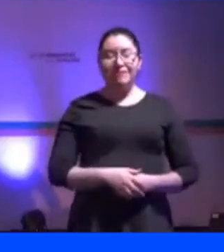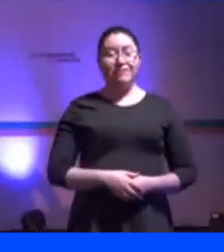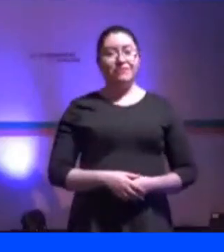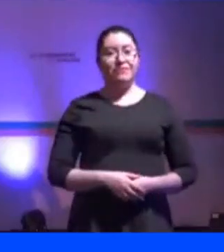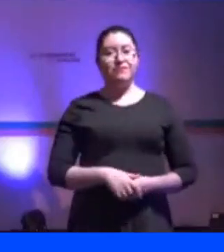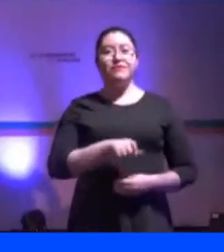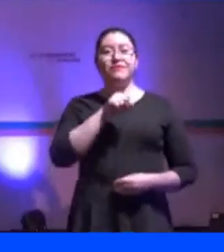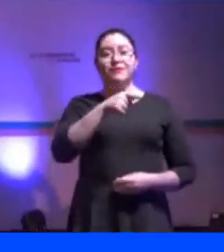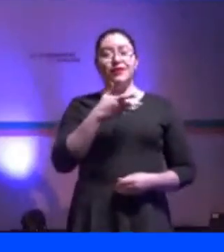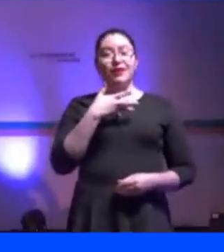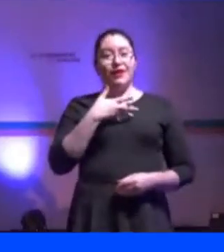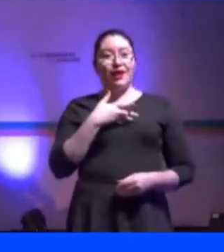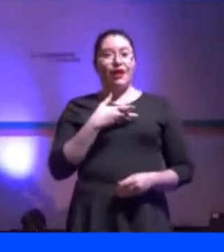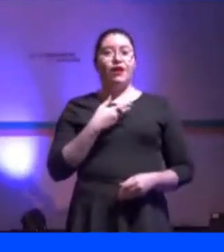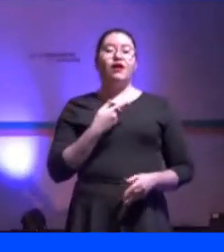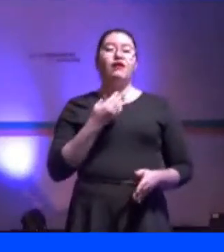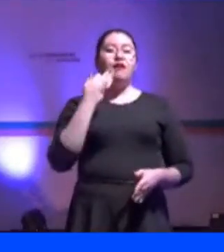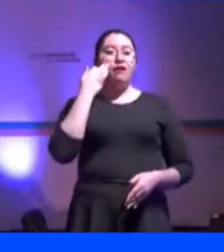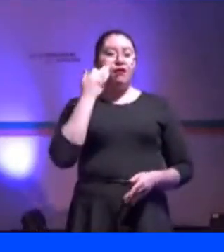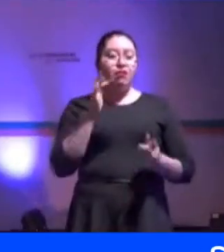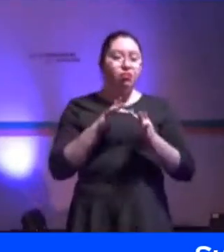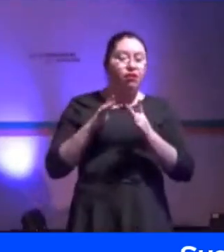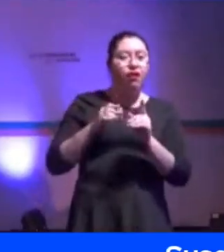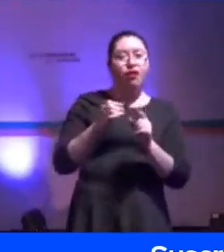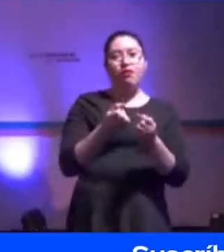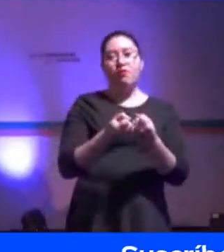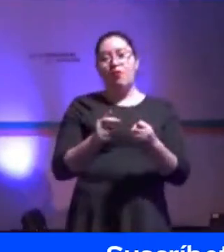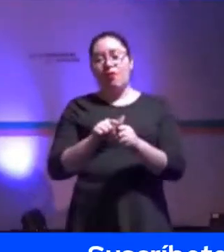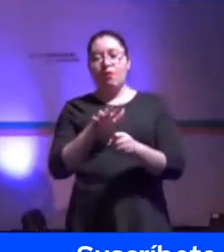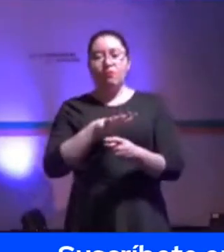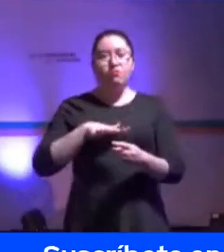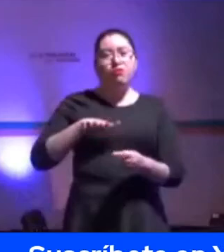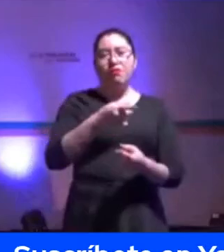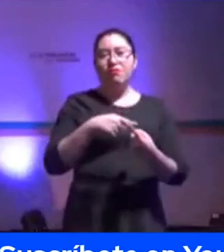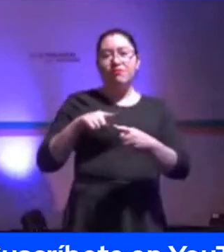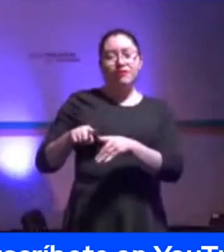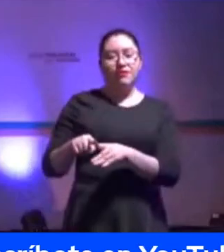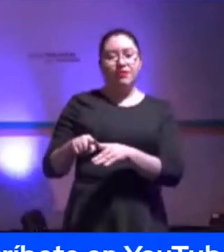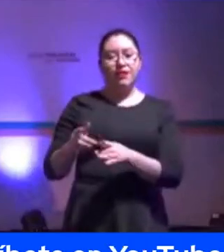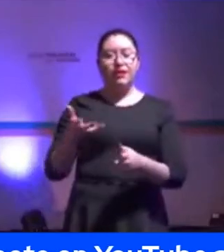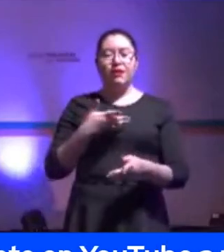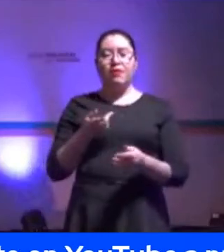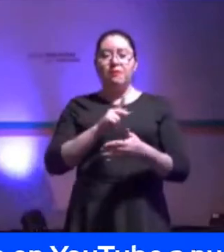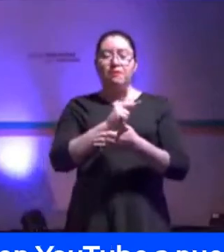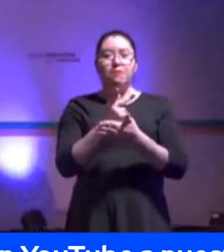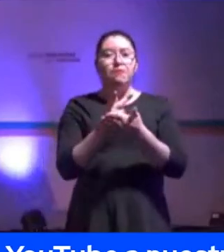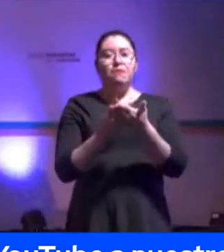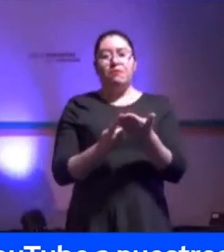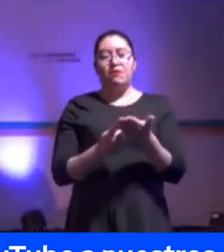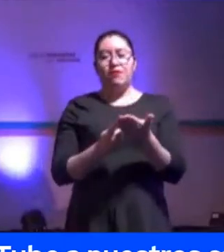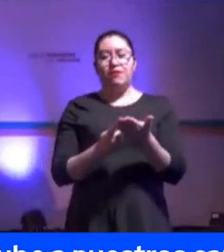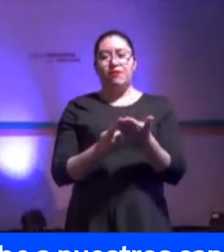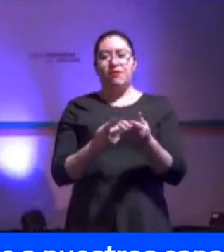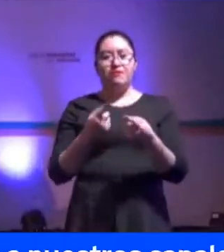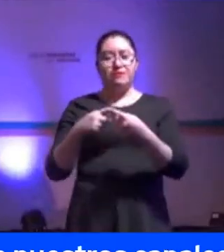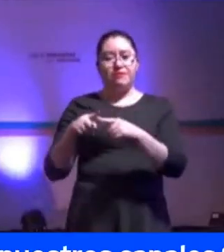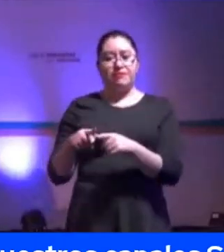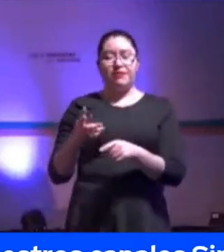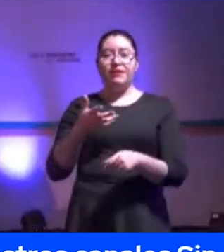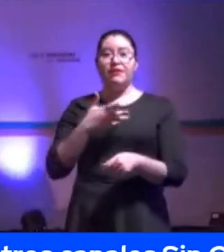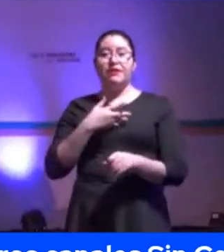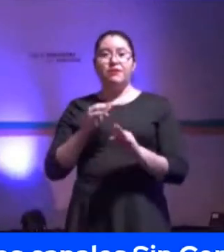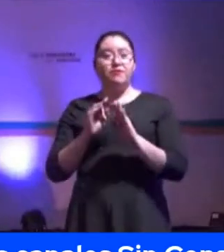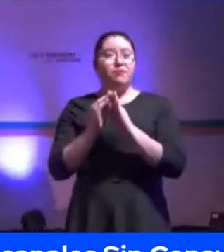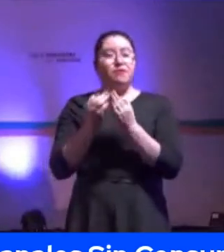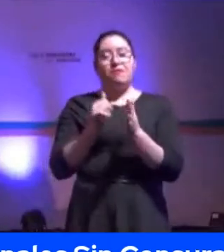Tienen sus canales de redes sociales, hacen sus propios programas en redes sociales, tienen su propio contenido